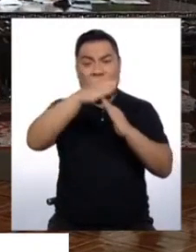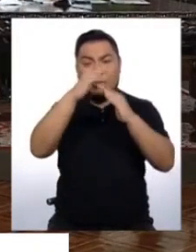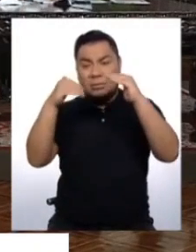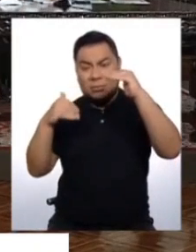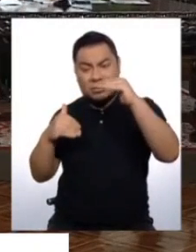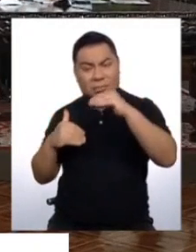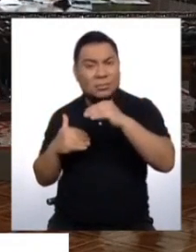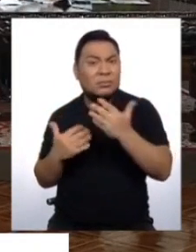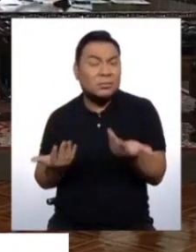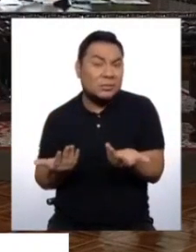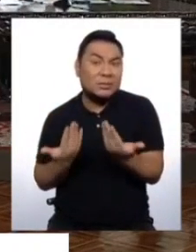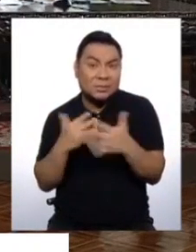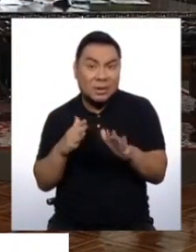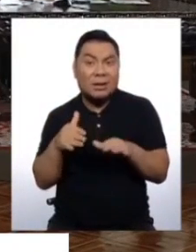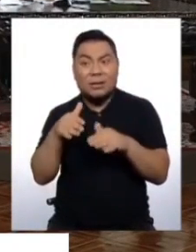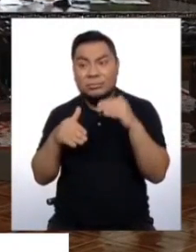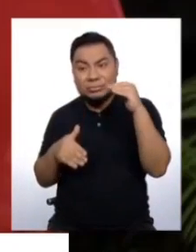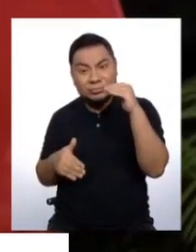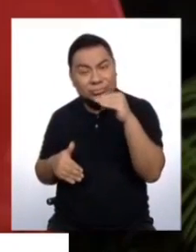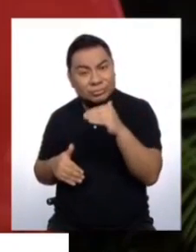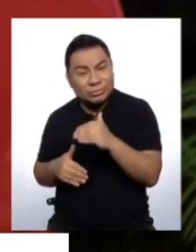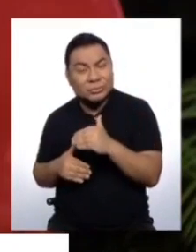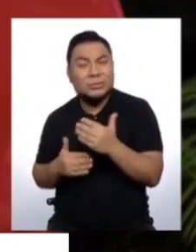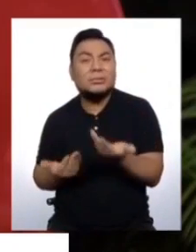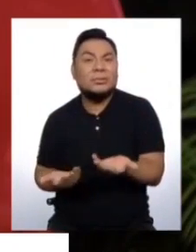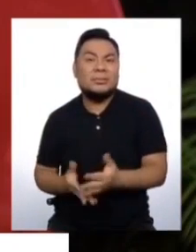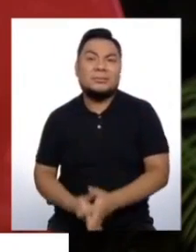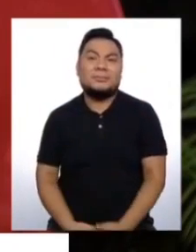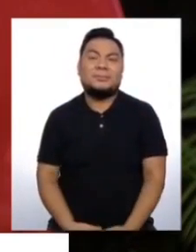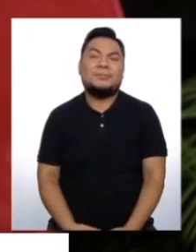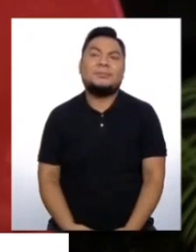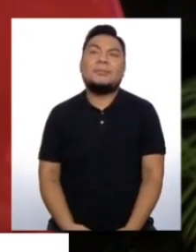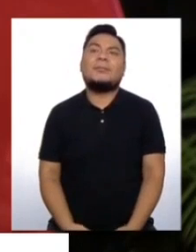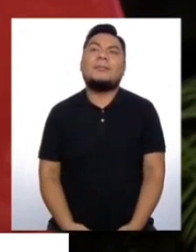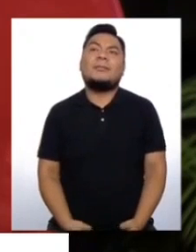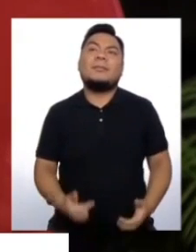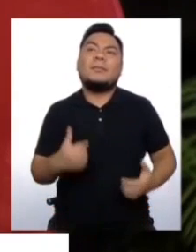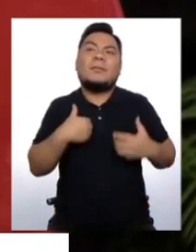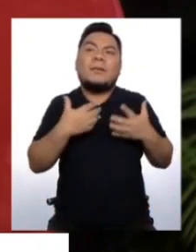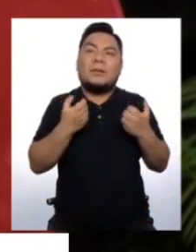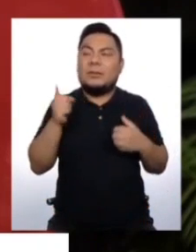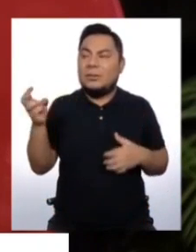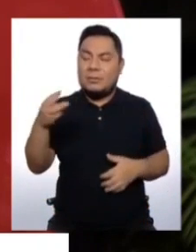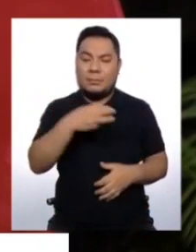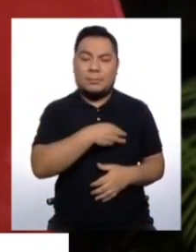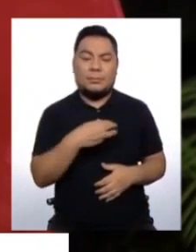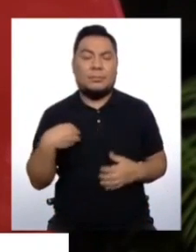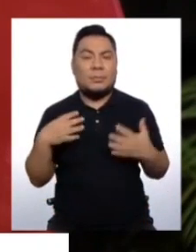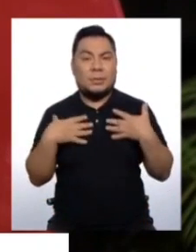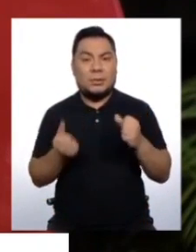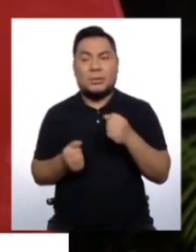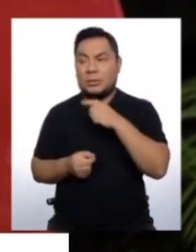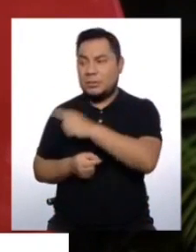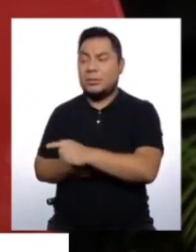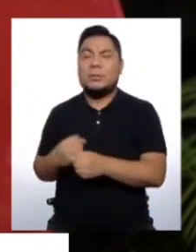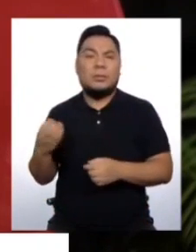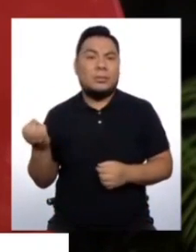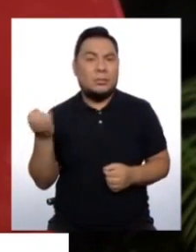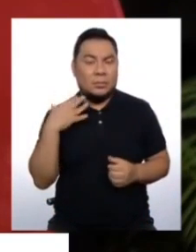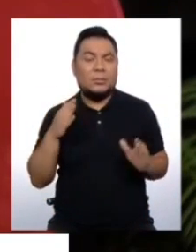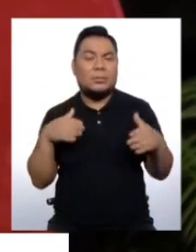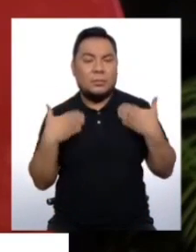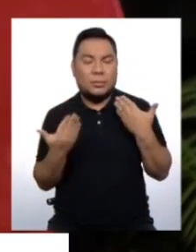esperan? Yo quisiera que el ministro de Salud nos pueda comentar un